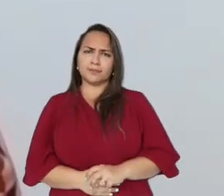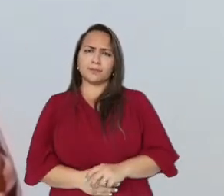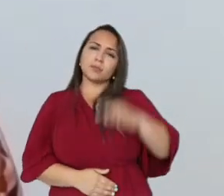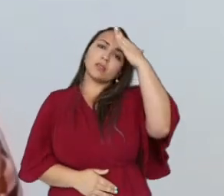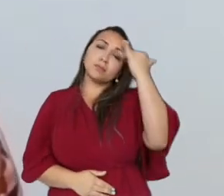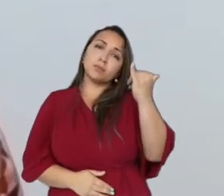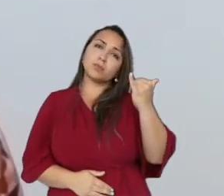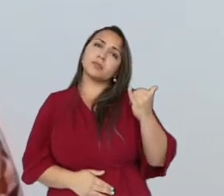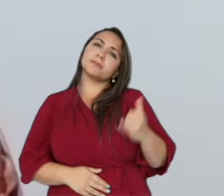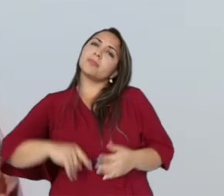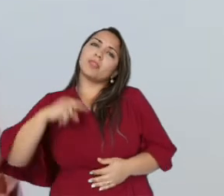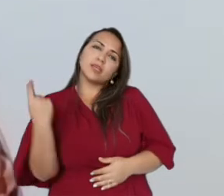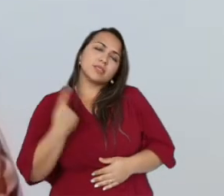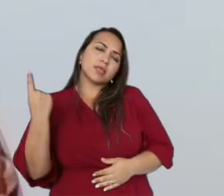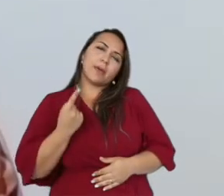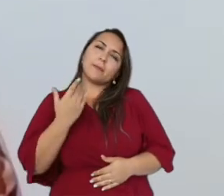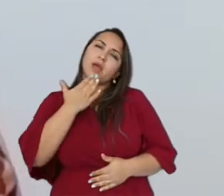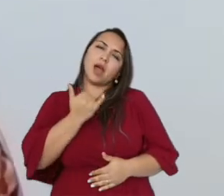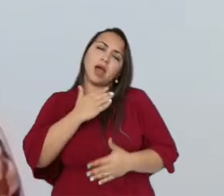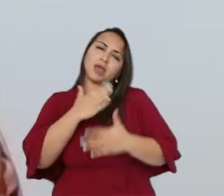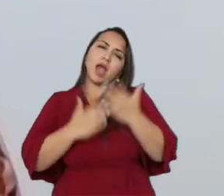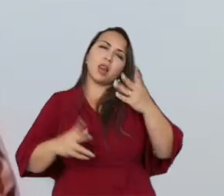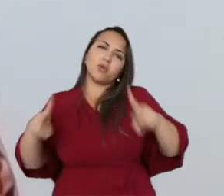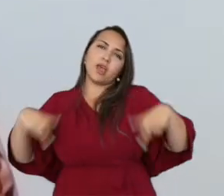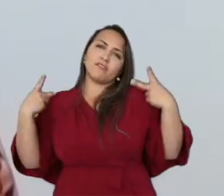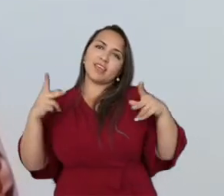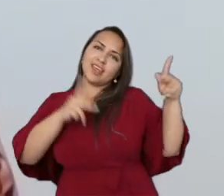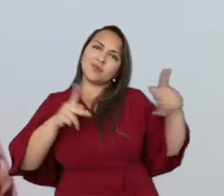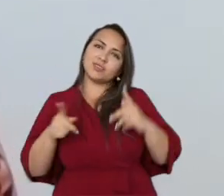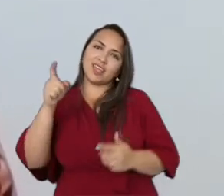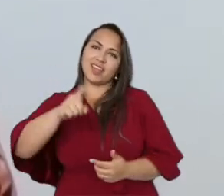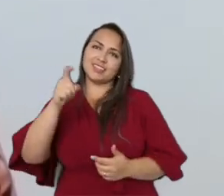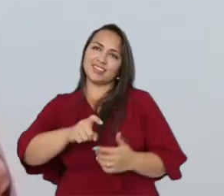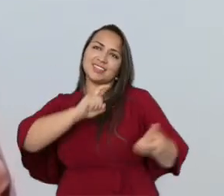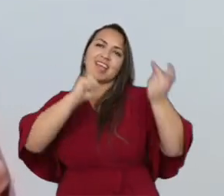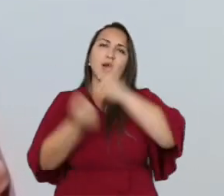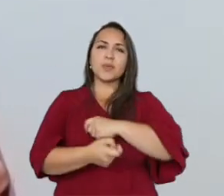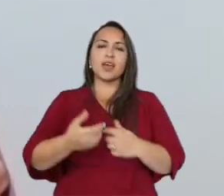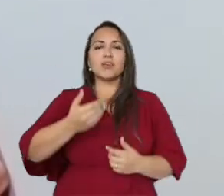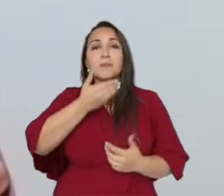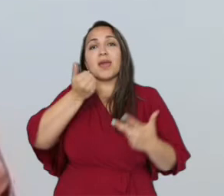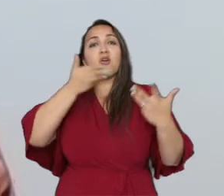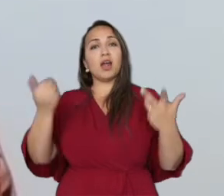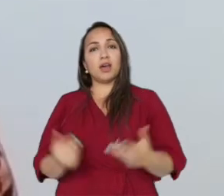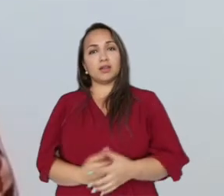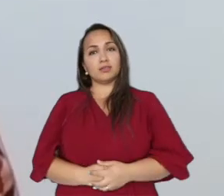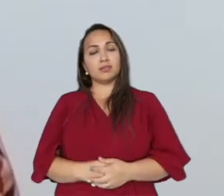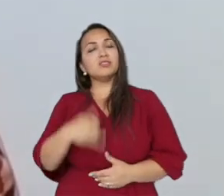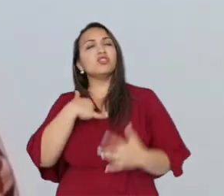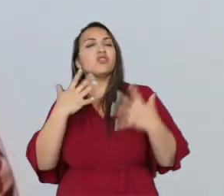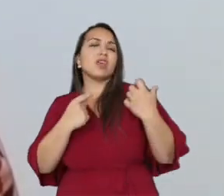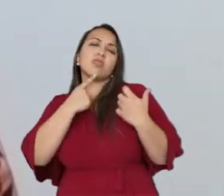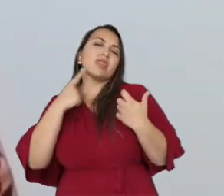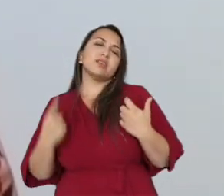porque siempre hay algo que en la vida de la persona que necesita ser cambiado y mejorado.